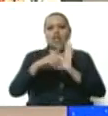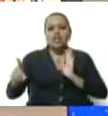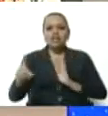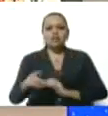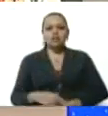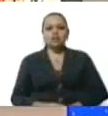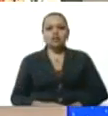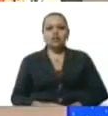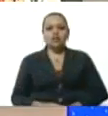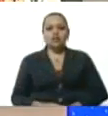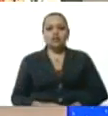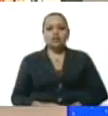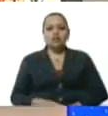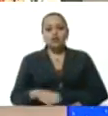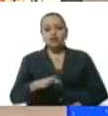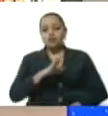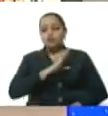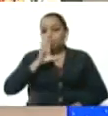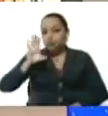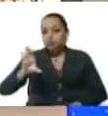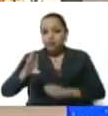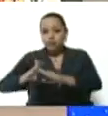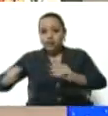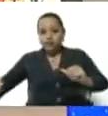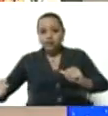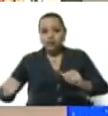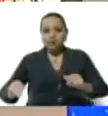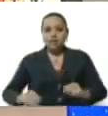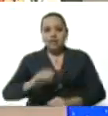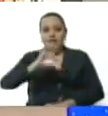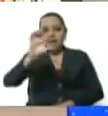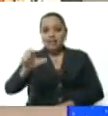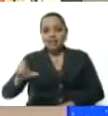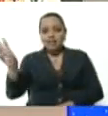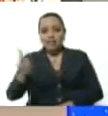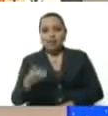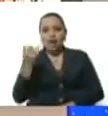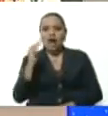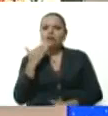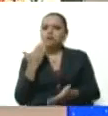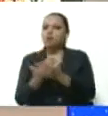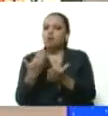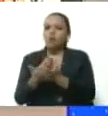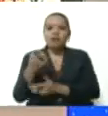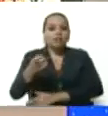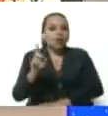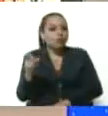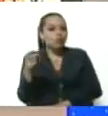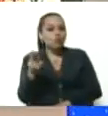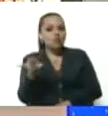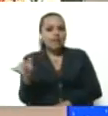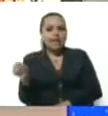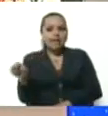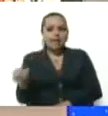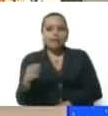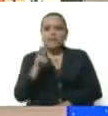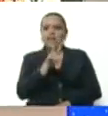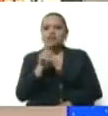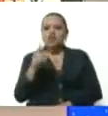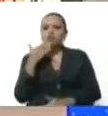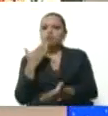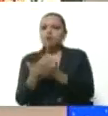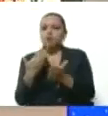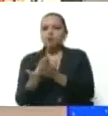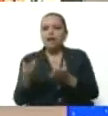legítimos sobre el territorio Esequibo, como lo seguiremos haciendo. Allí está la propuesta, Guyana. Allí están 21 propuestas para